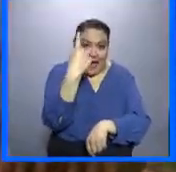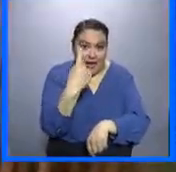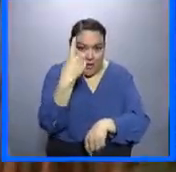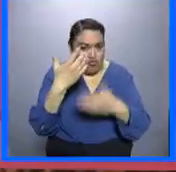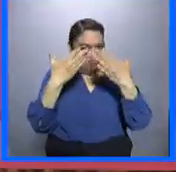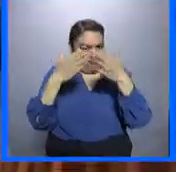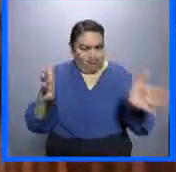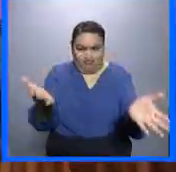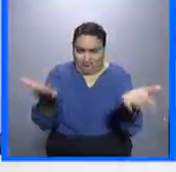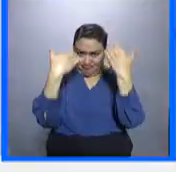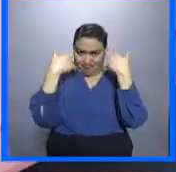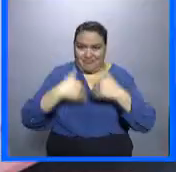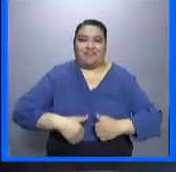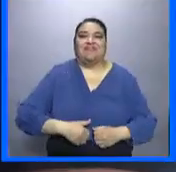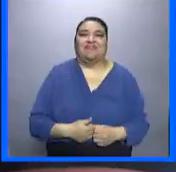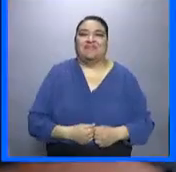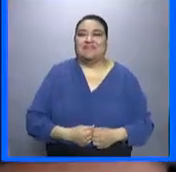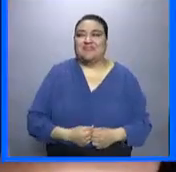Entrada libre.